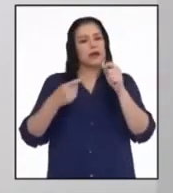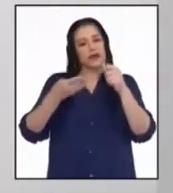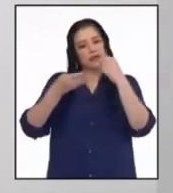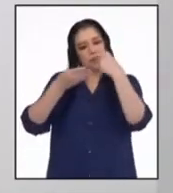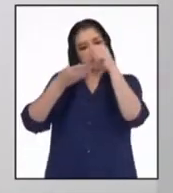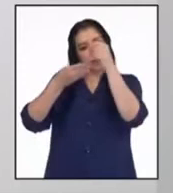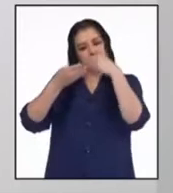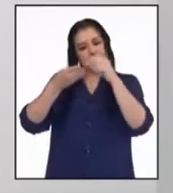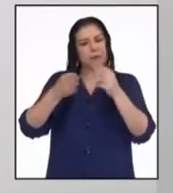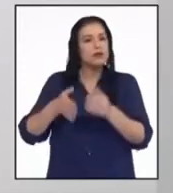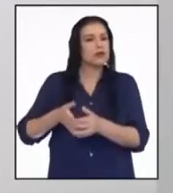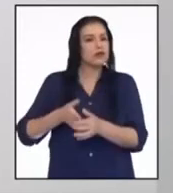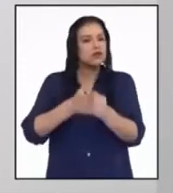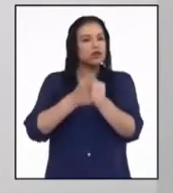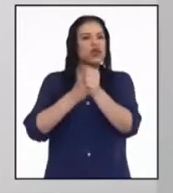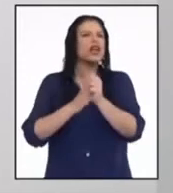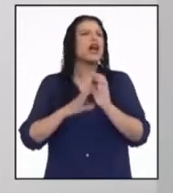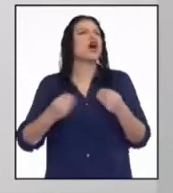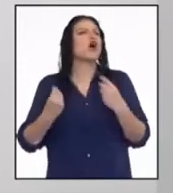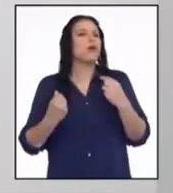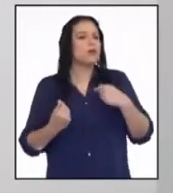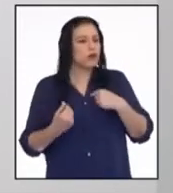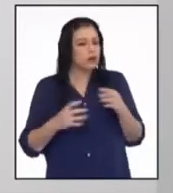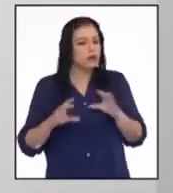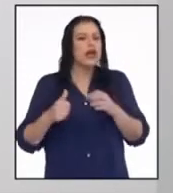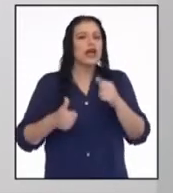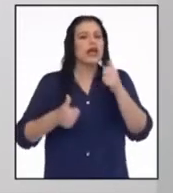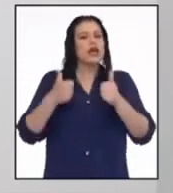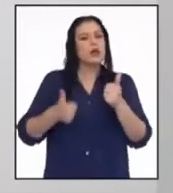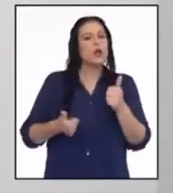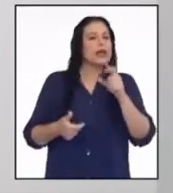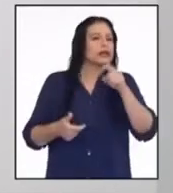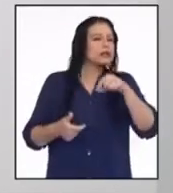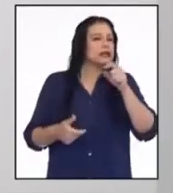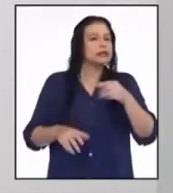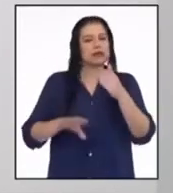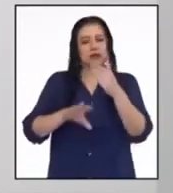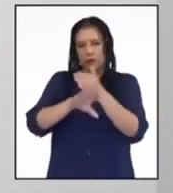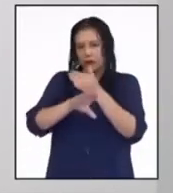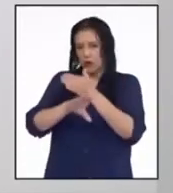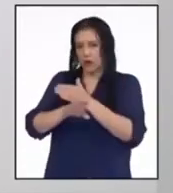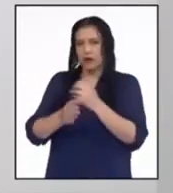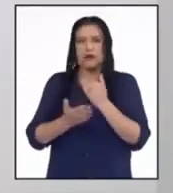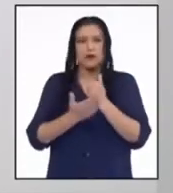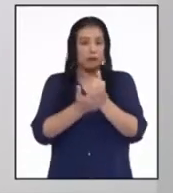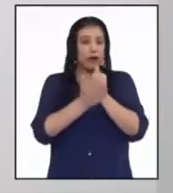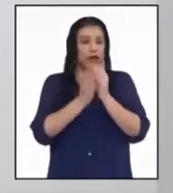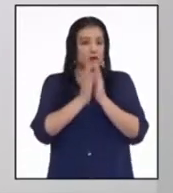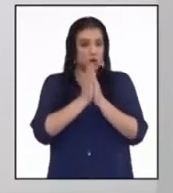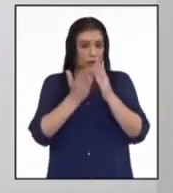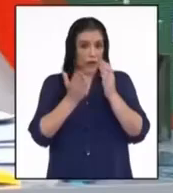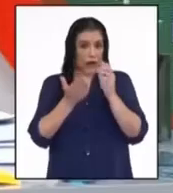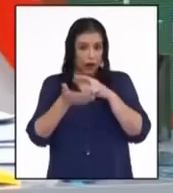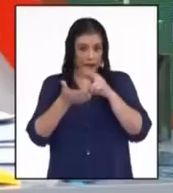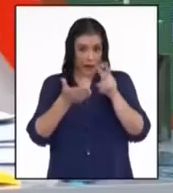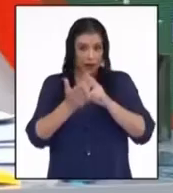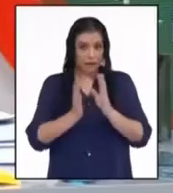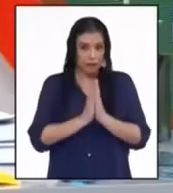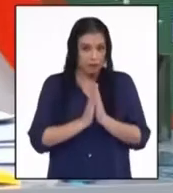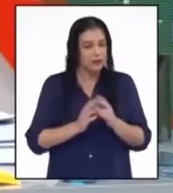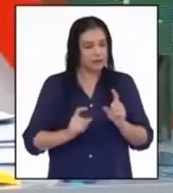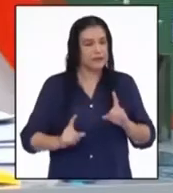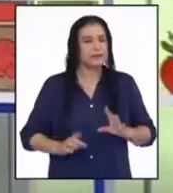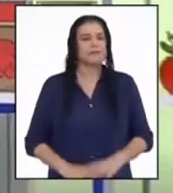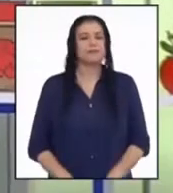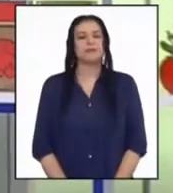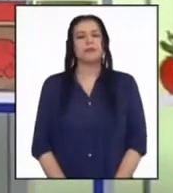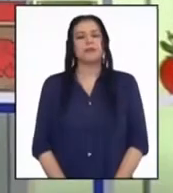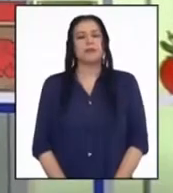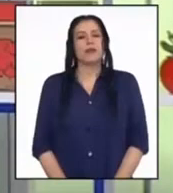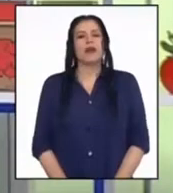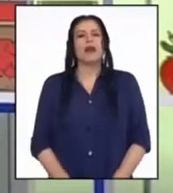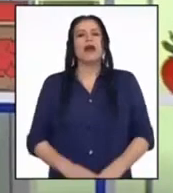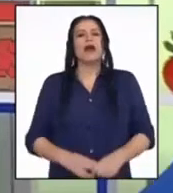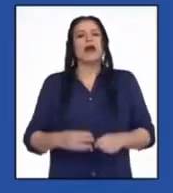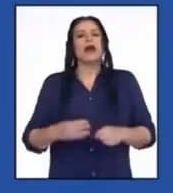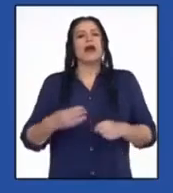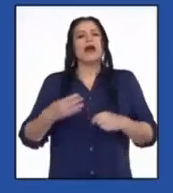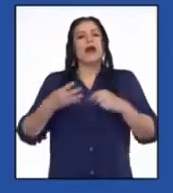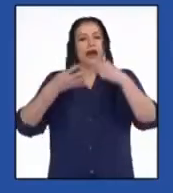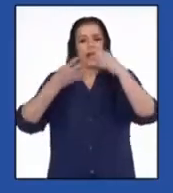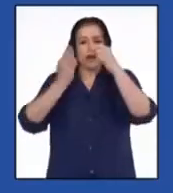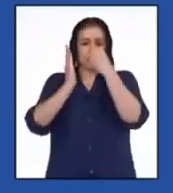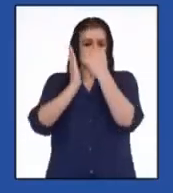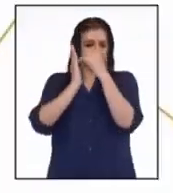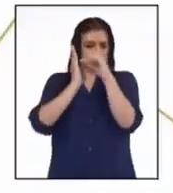guían para ver cómo estamos y en qué debemos mejorar. ¿Me ayudan con la lectura, por favor? Claro que sí. Y los criterios